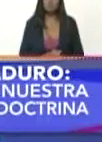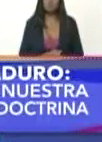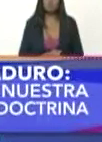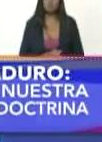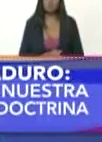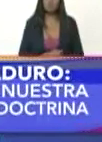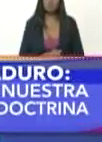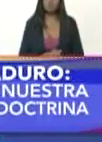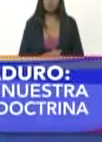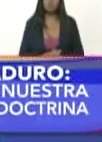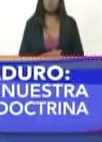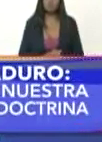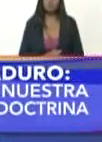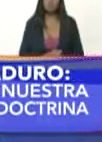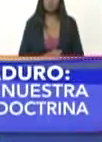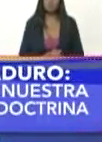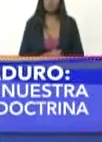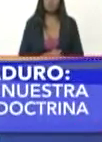operativa,